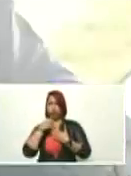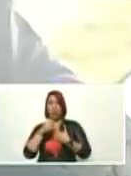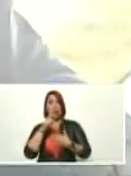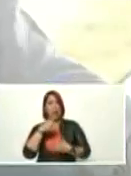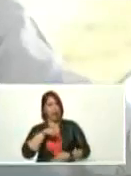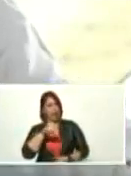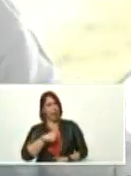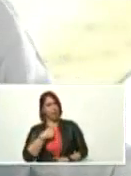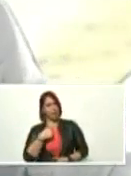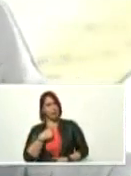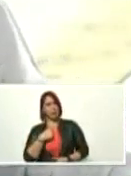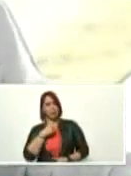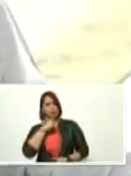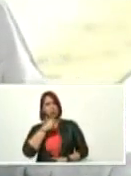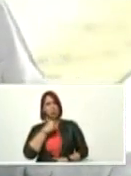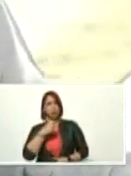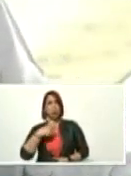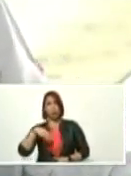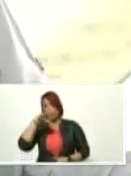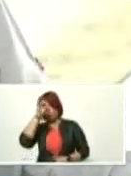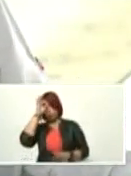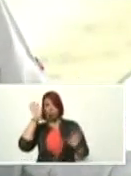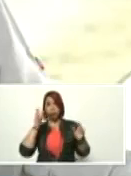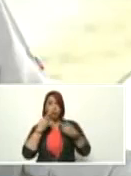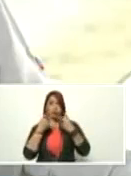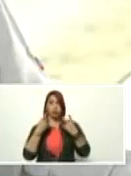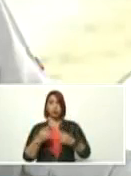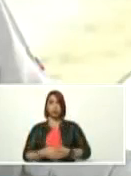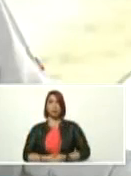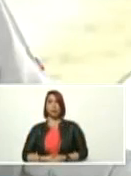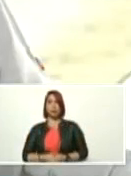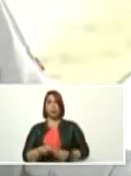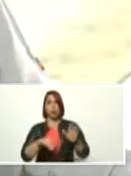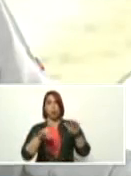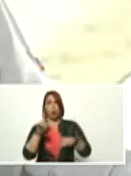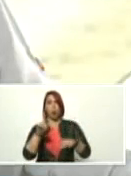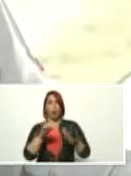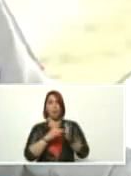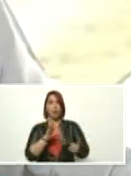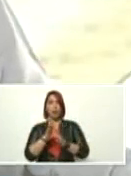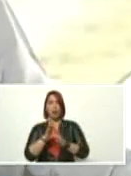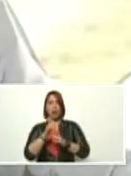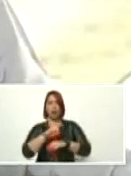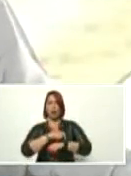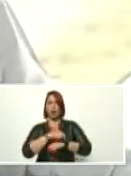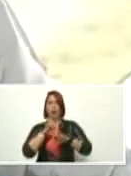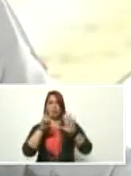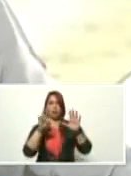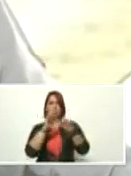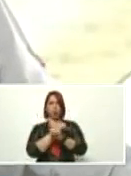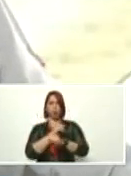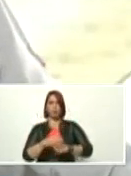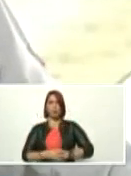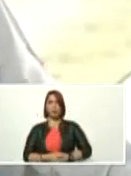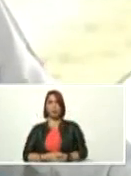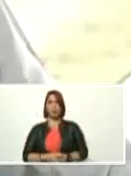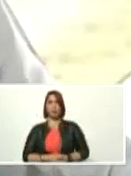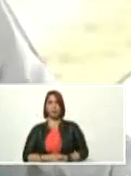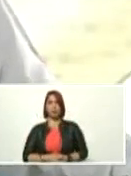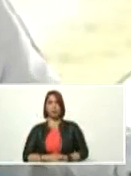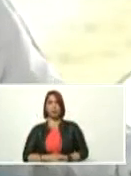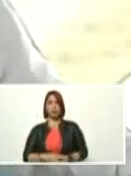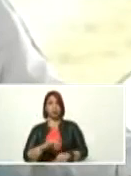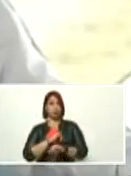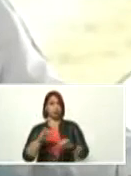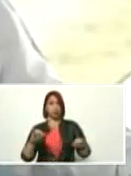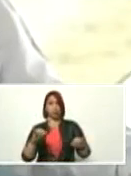en Radio Fe y Alegría, no sé si la publican aquí, el 11 de abril a las 7 de la noche. Y ya en ese